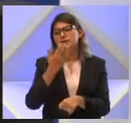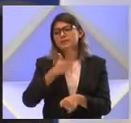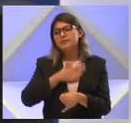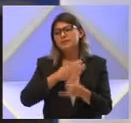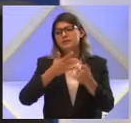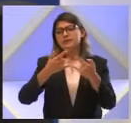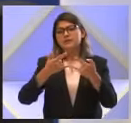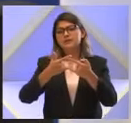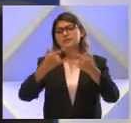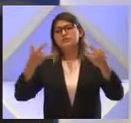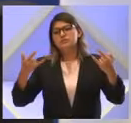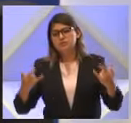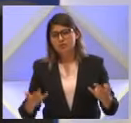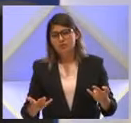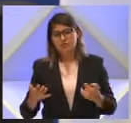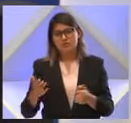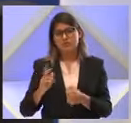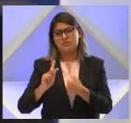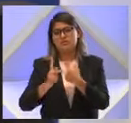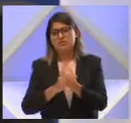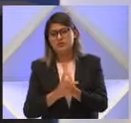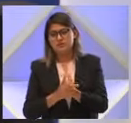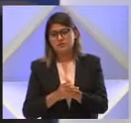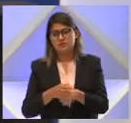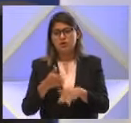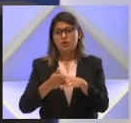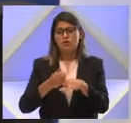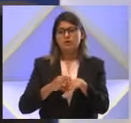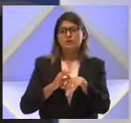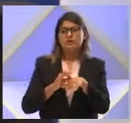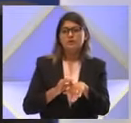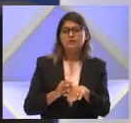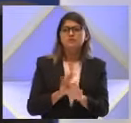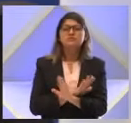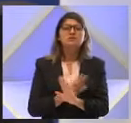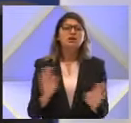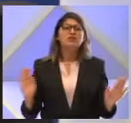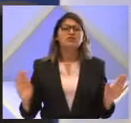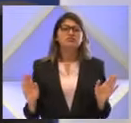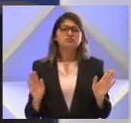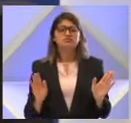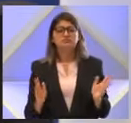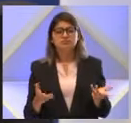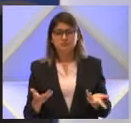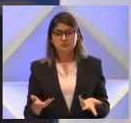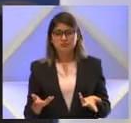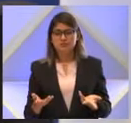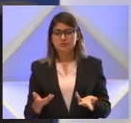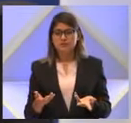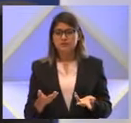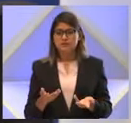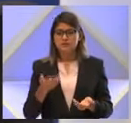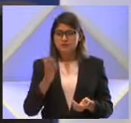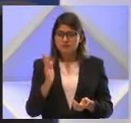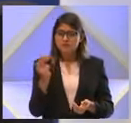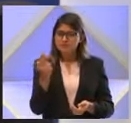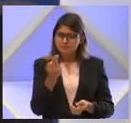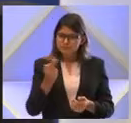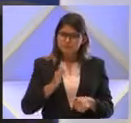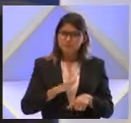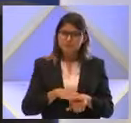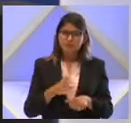sólo quieren vivir el momento sí y simplemente habría que